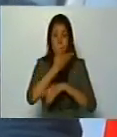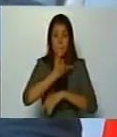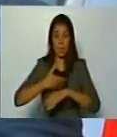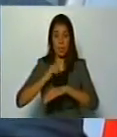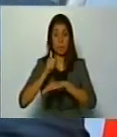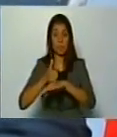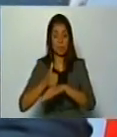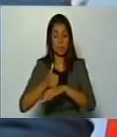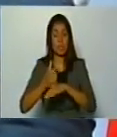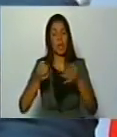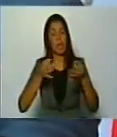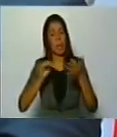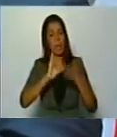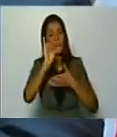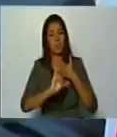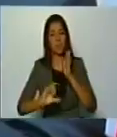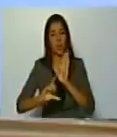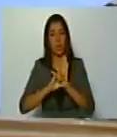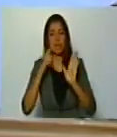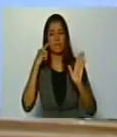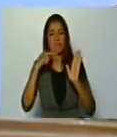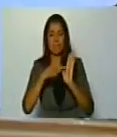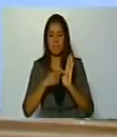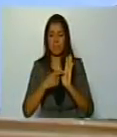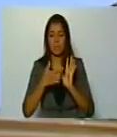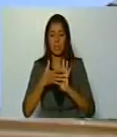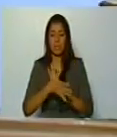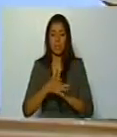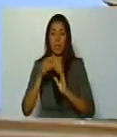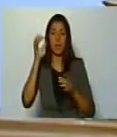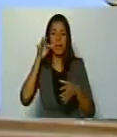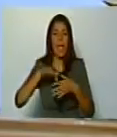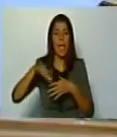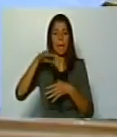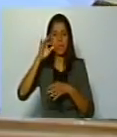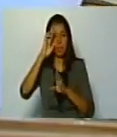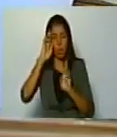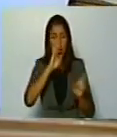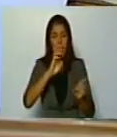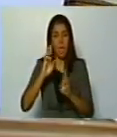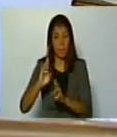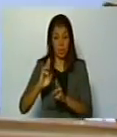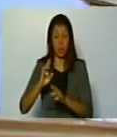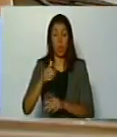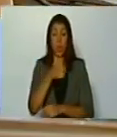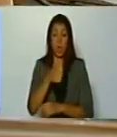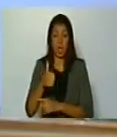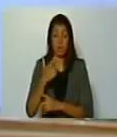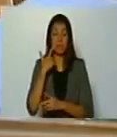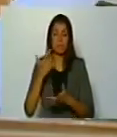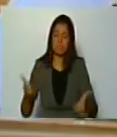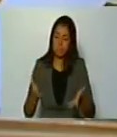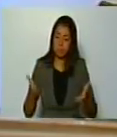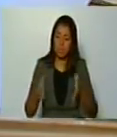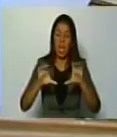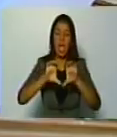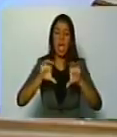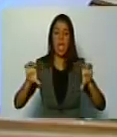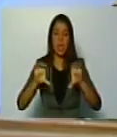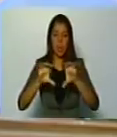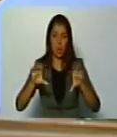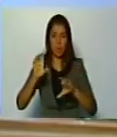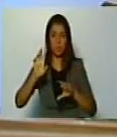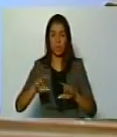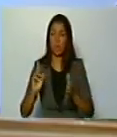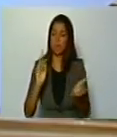estimó que este proyecto de ley propugna una nueva espiritualidad de respeto, fomentada a través de la educación y de la